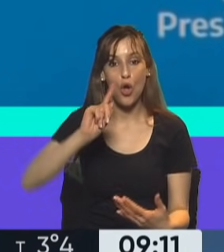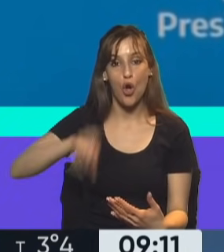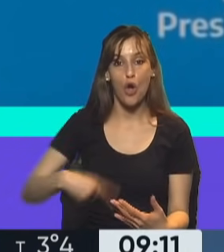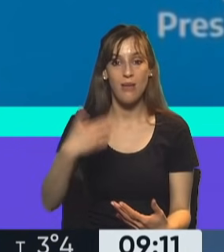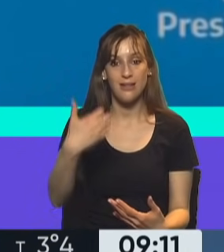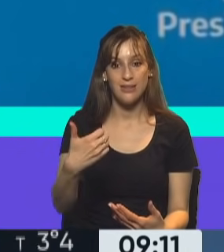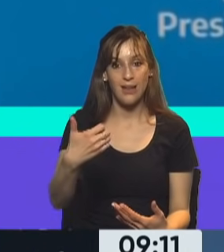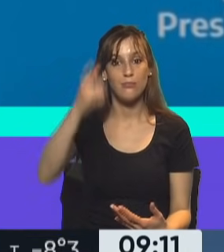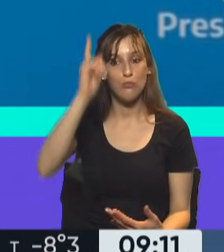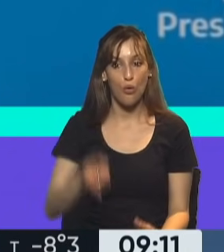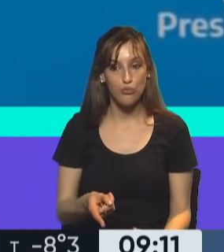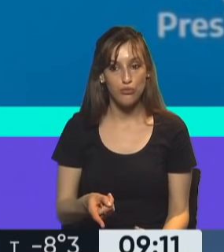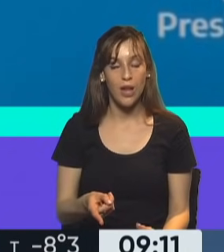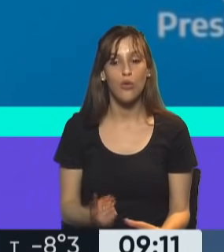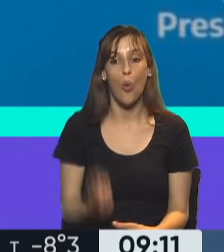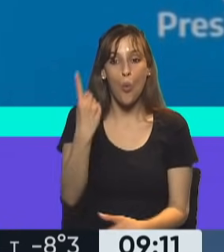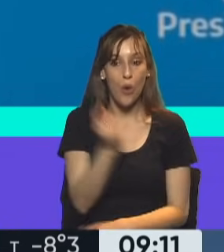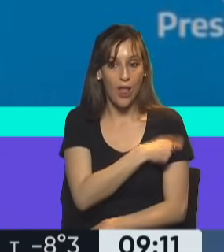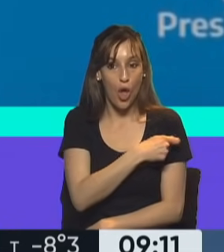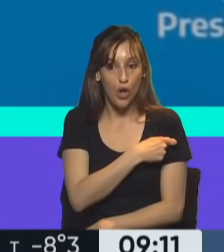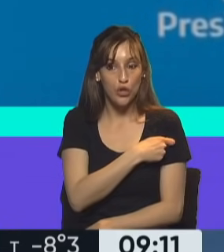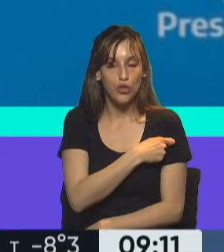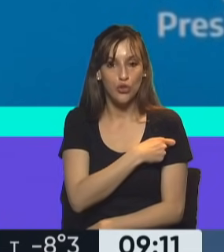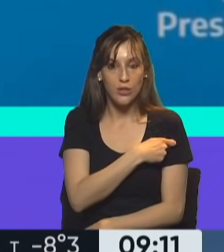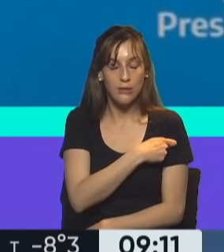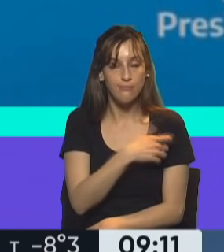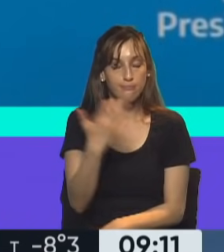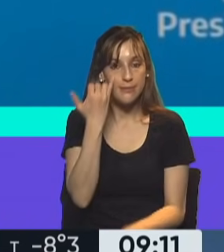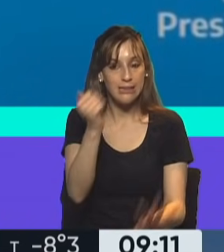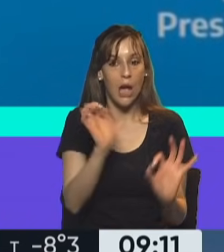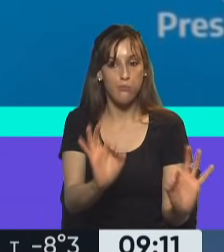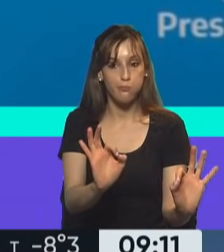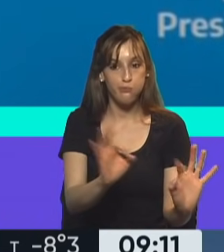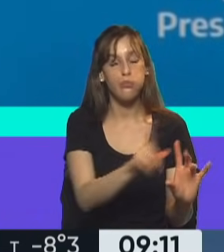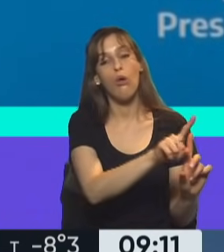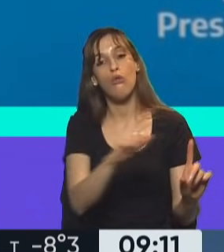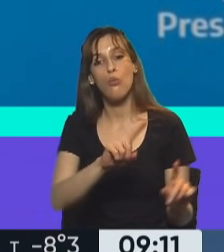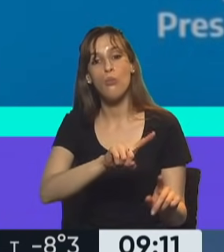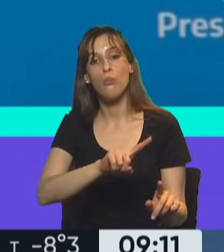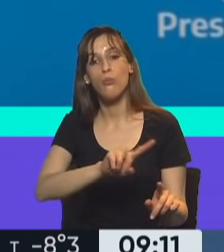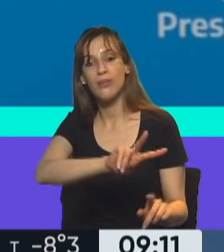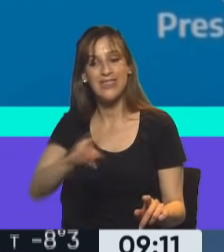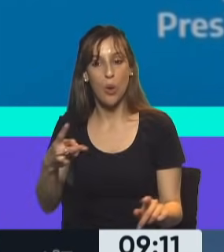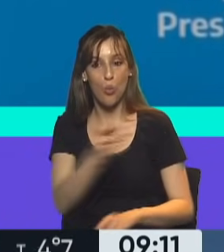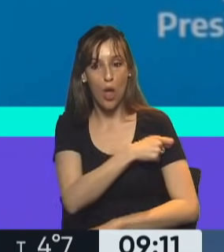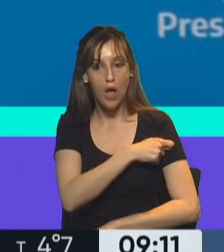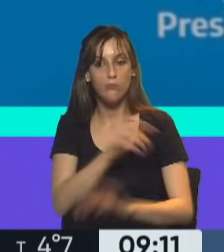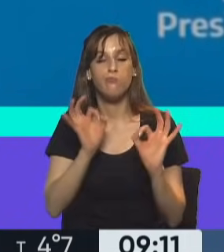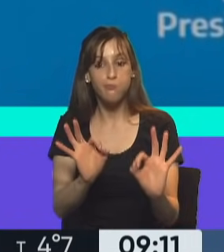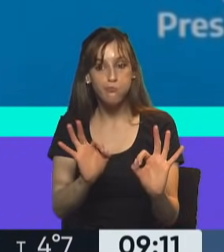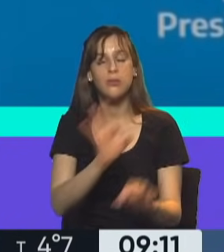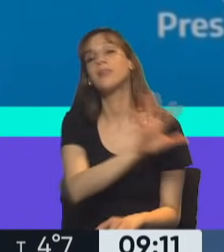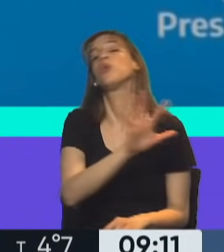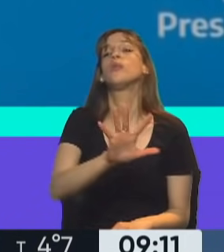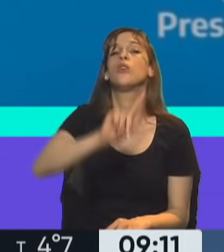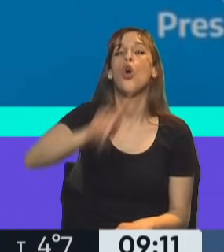72.6% es la cobertura con una dosis de toda la población, y con 2 dosis es 55.4%. Cuando